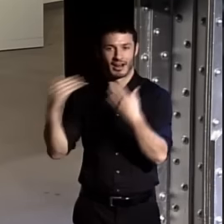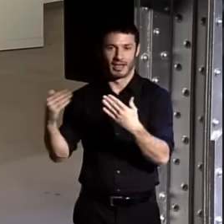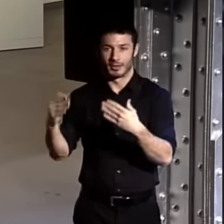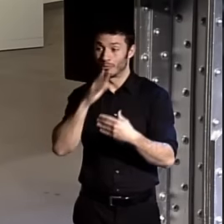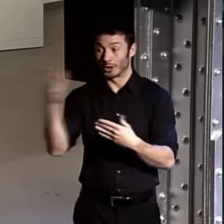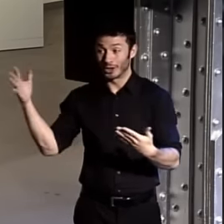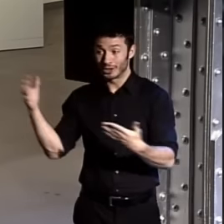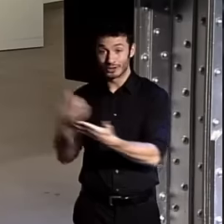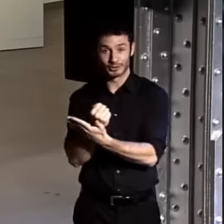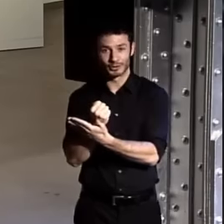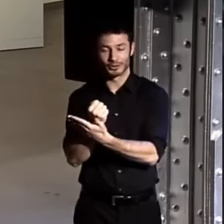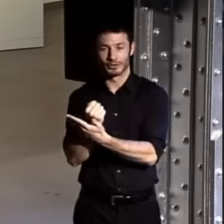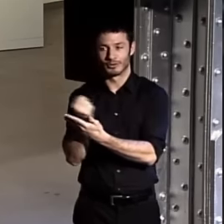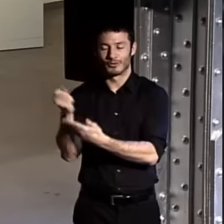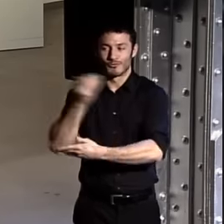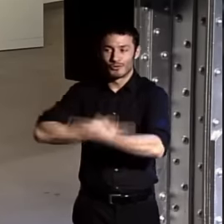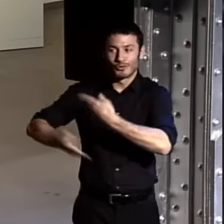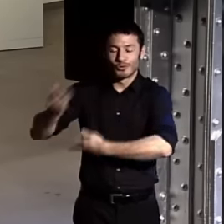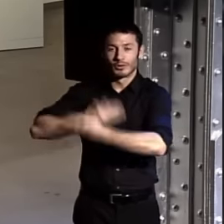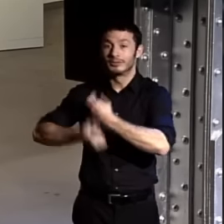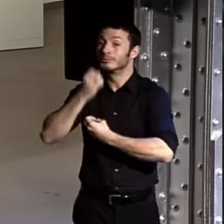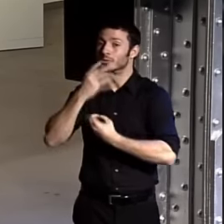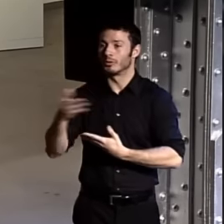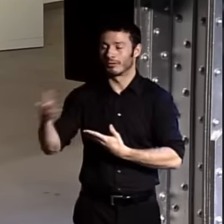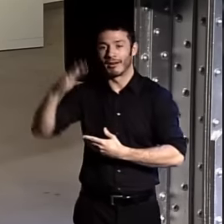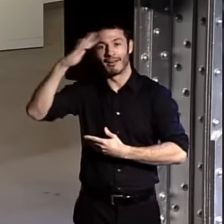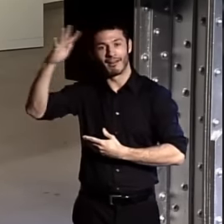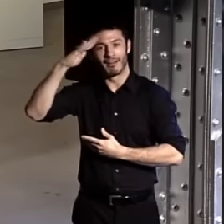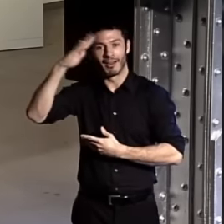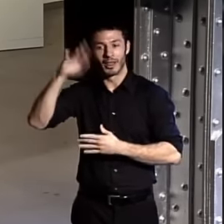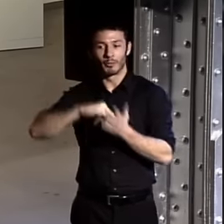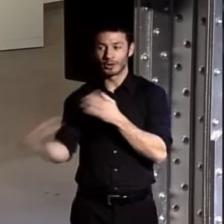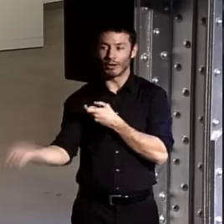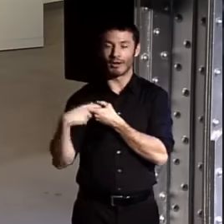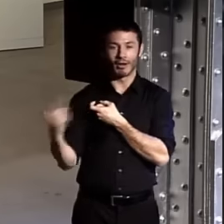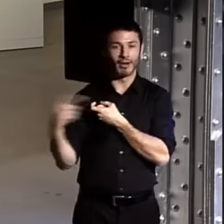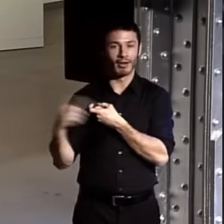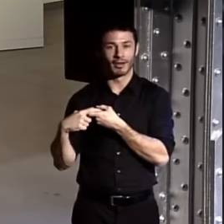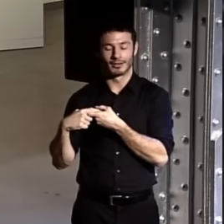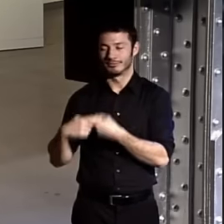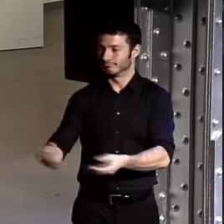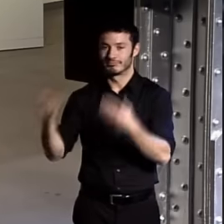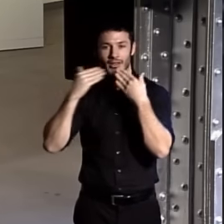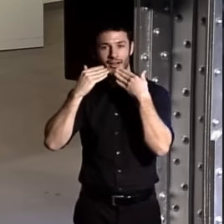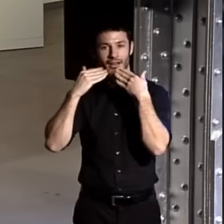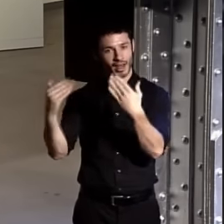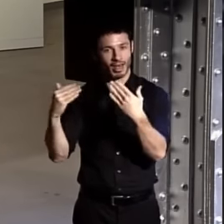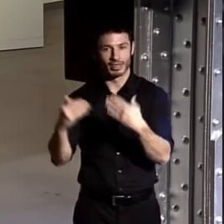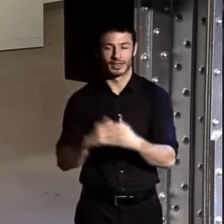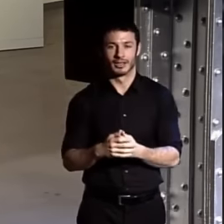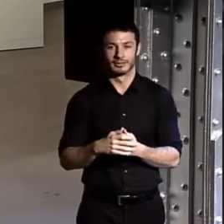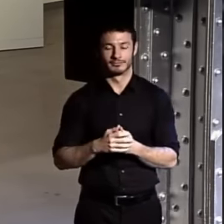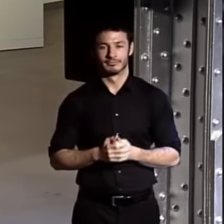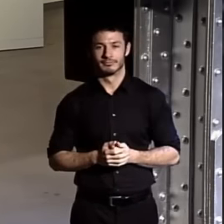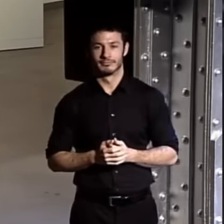han prestado han sido muy colaboradores les ha hecho ilusión participar en el proyecto y les agradezco muchísimo el el que lo hayan